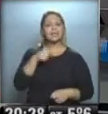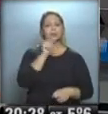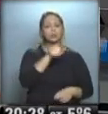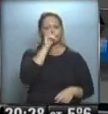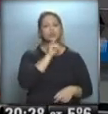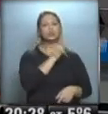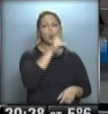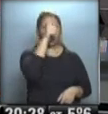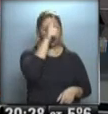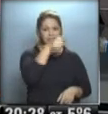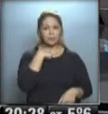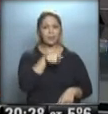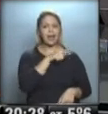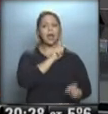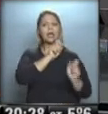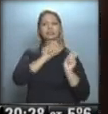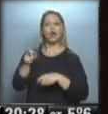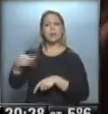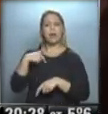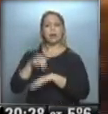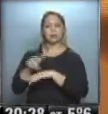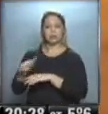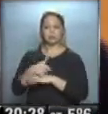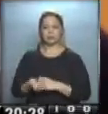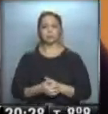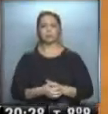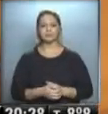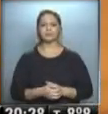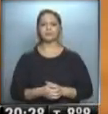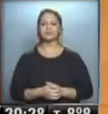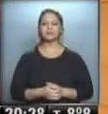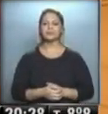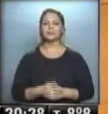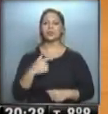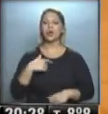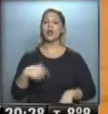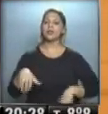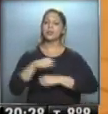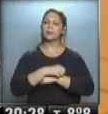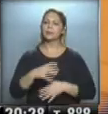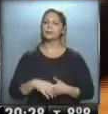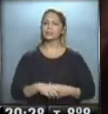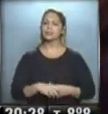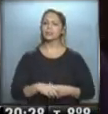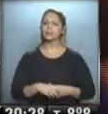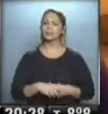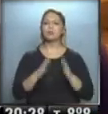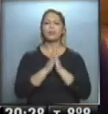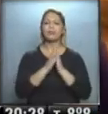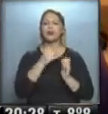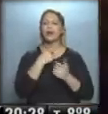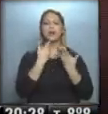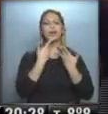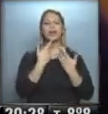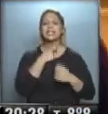que se hiciera cargo de 3 muertes. ¿Cómo andas? Gracias, amigo. Qué alegría, cheque. Ahora de afuera, por favor,